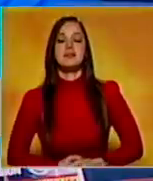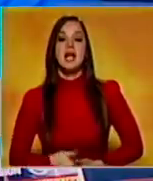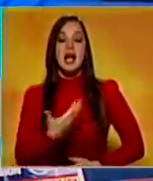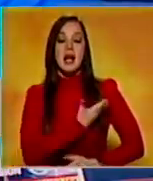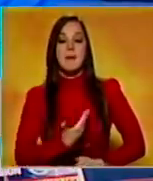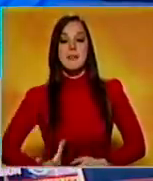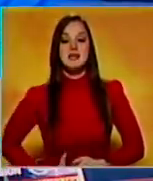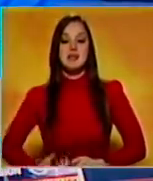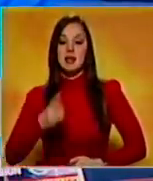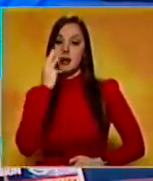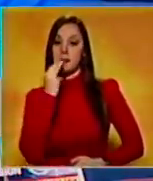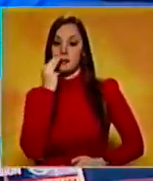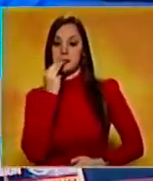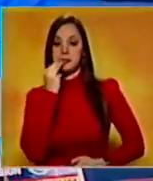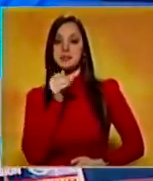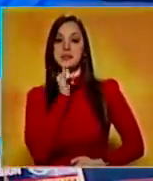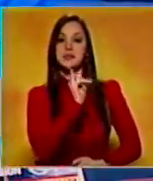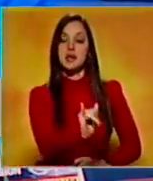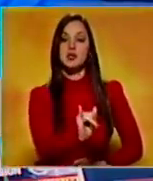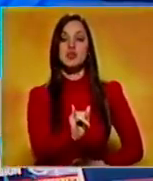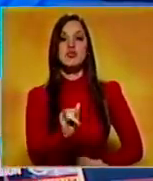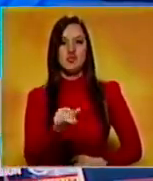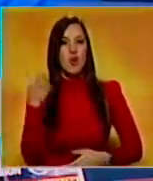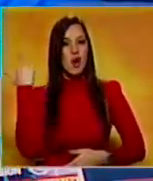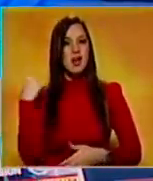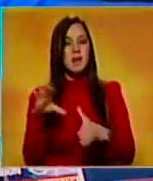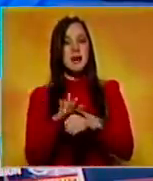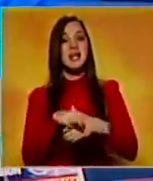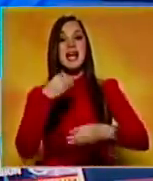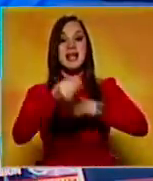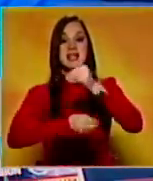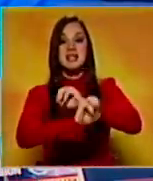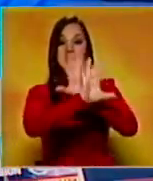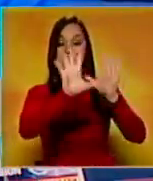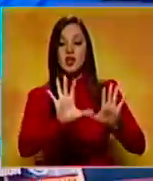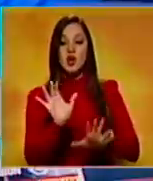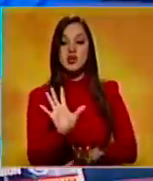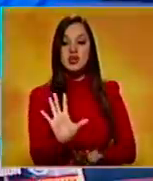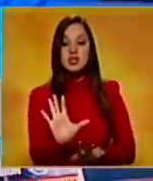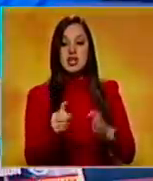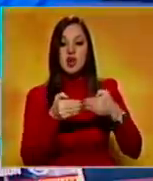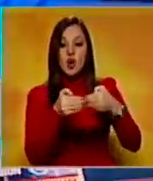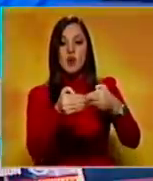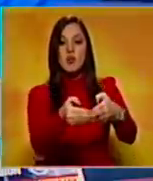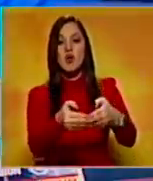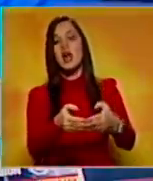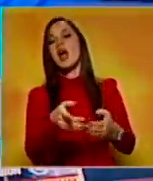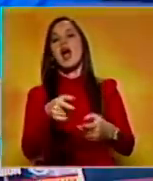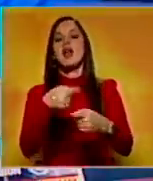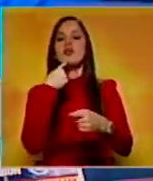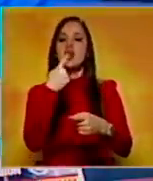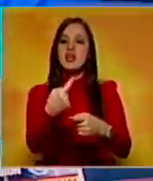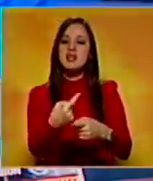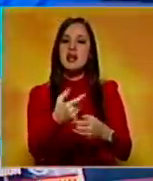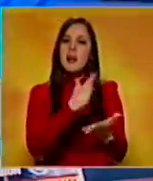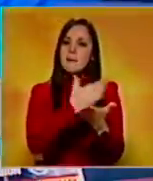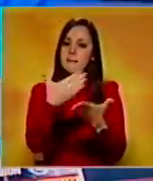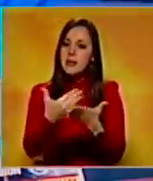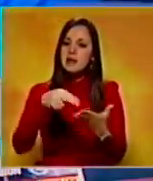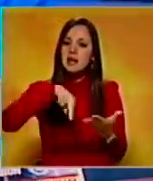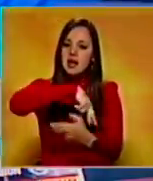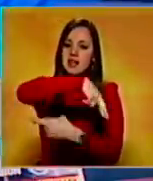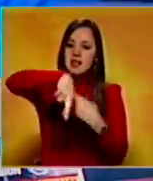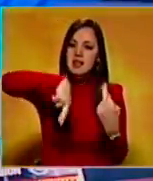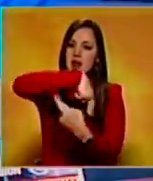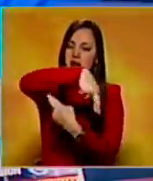El presidente de la República, Nicolás Maduro, anunció este martes la creación de 5 buques insignia del sector público bancario del país como parte de la revolución